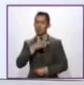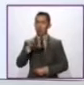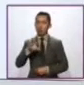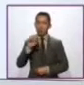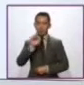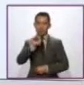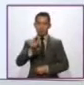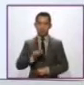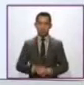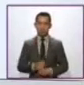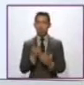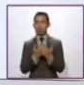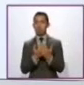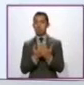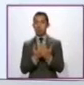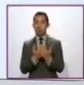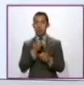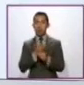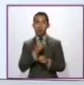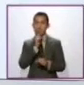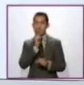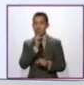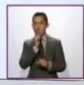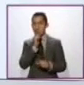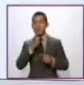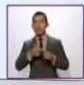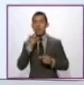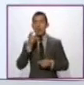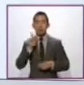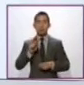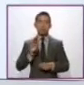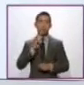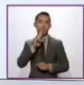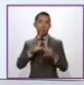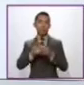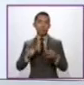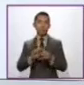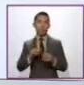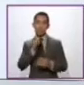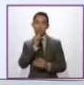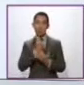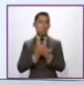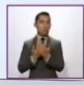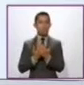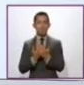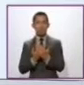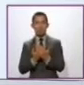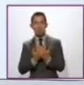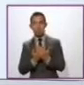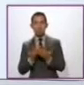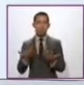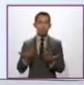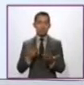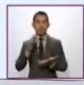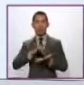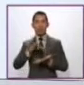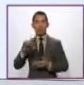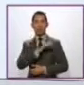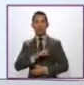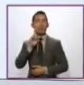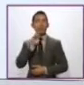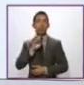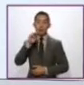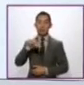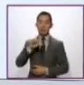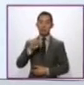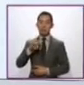plataforma. Hasta estos momentos, pues parece que nadie se anima a pedir su tiempo para réplica. Gracias, candidata María de Jesús